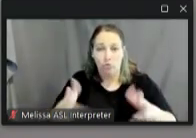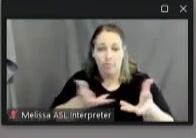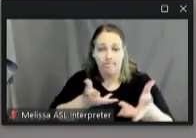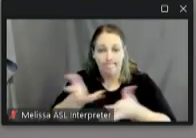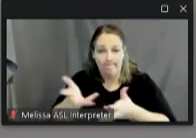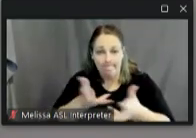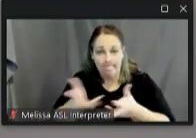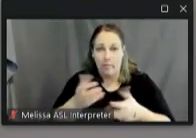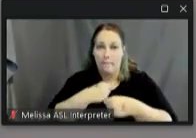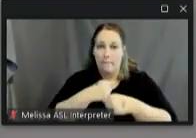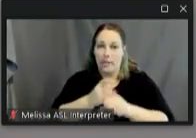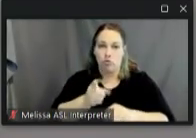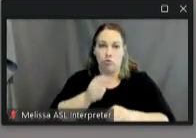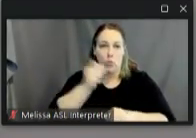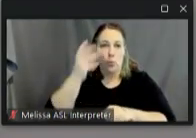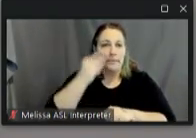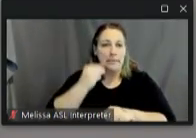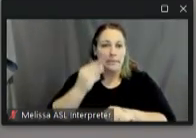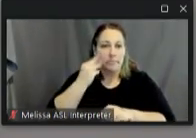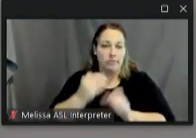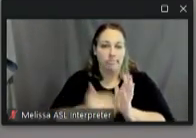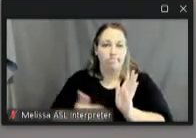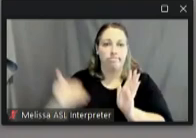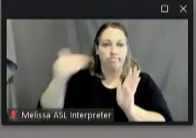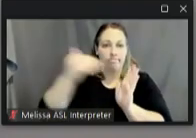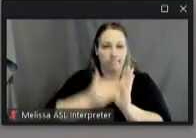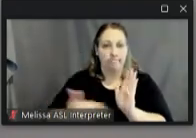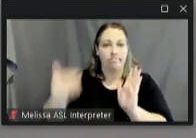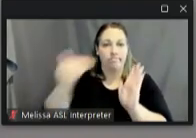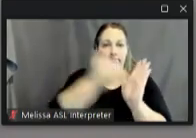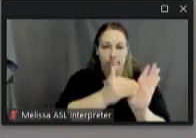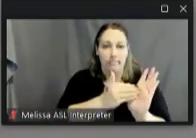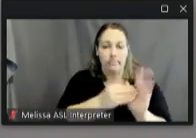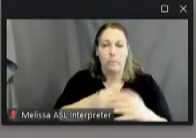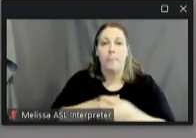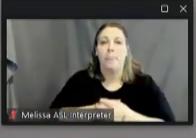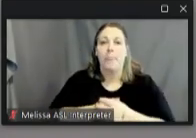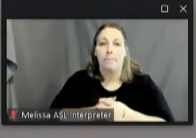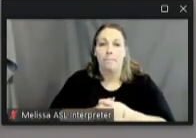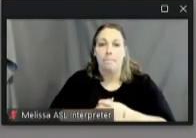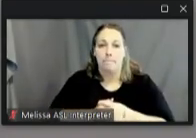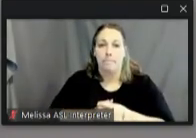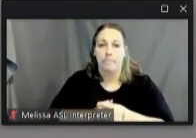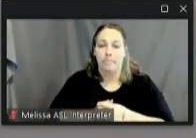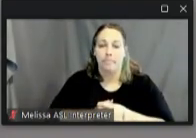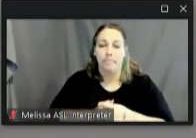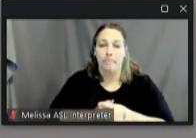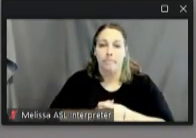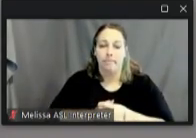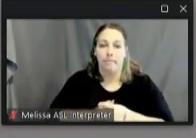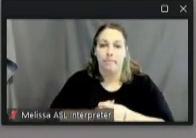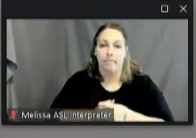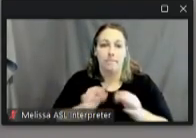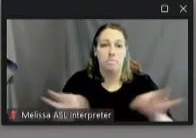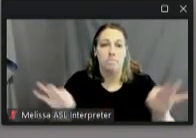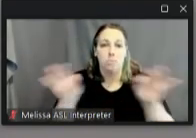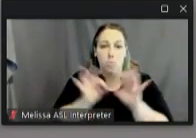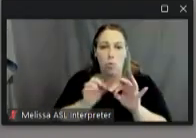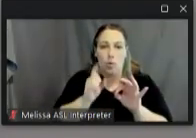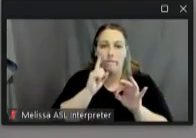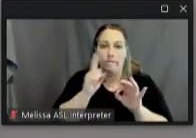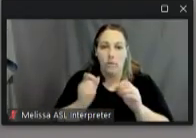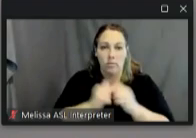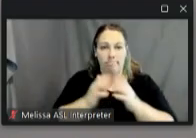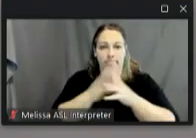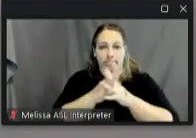políticas efectivas que lleguen a la salvaguarda de la niñez hondureña con discapacidad. Por supuesto, hacemos un llamado